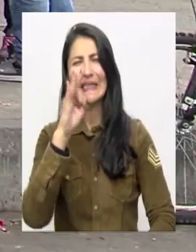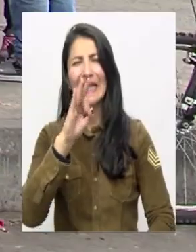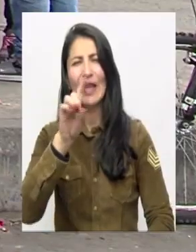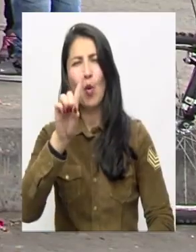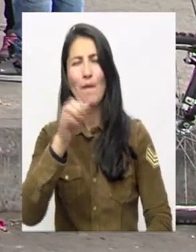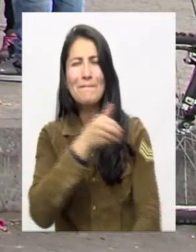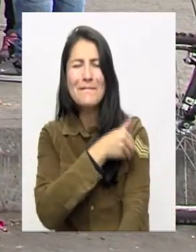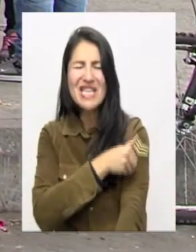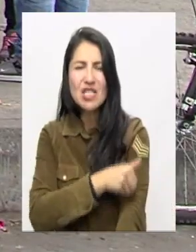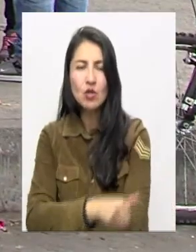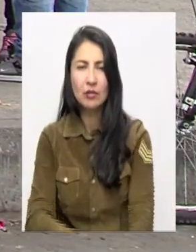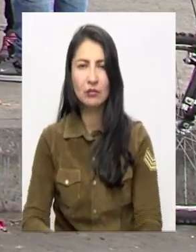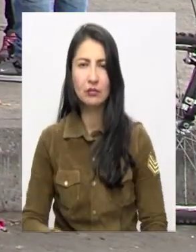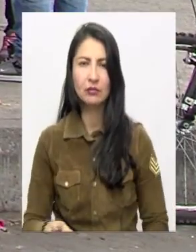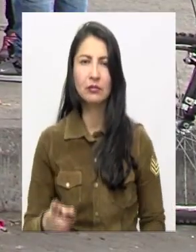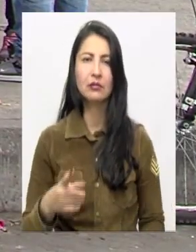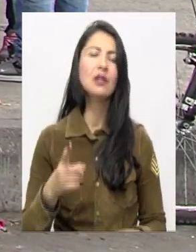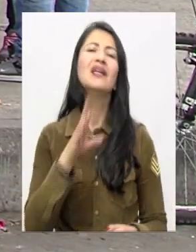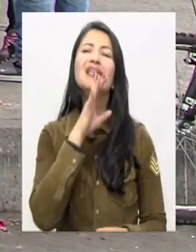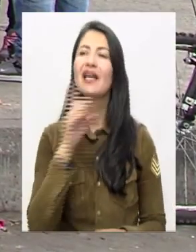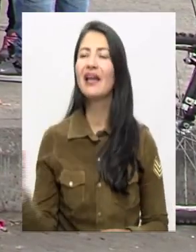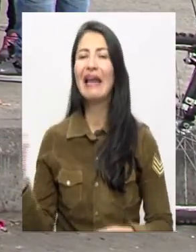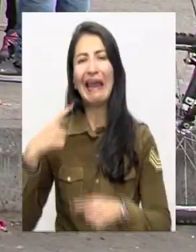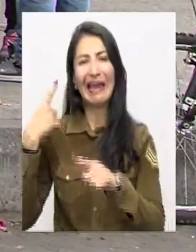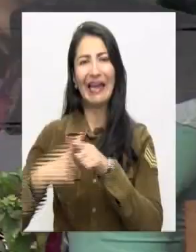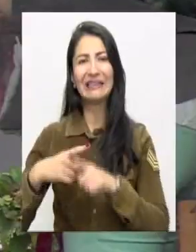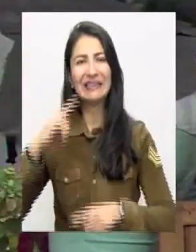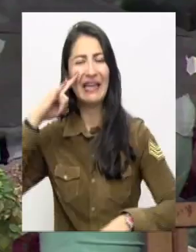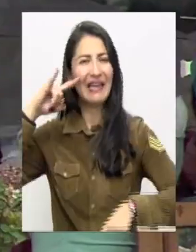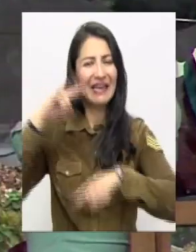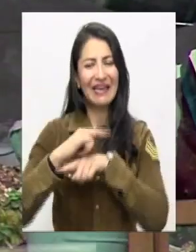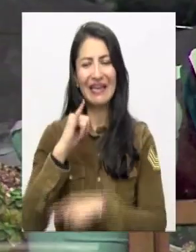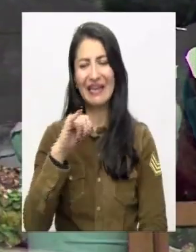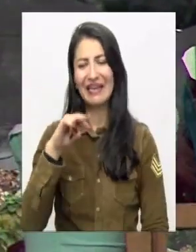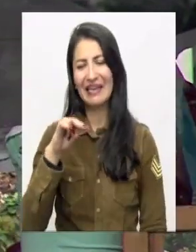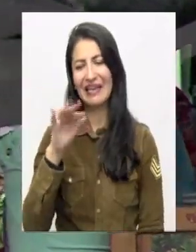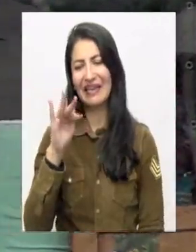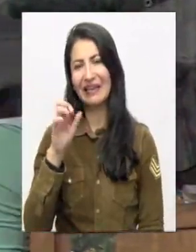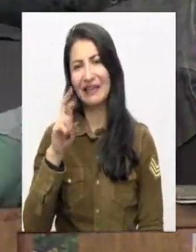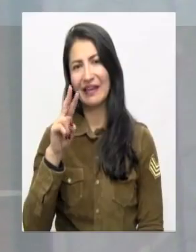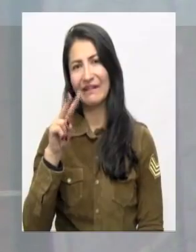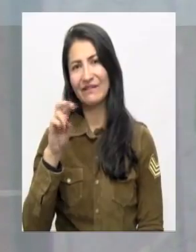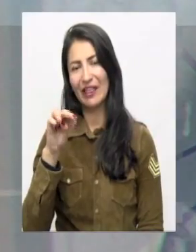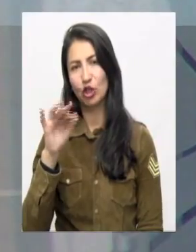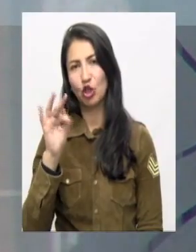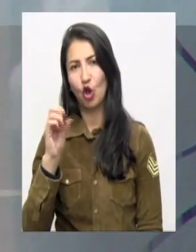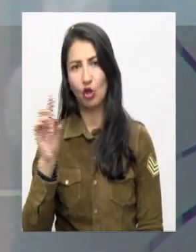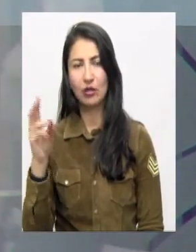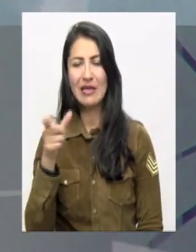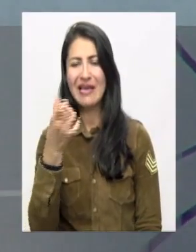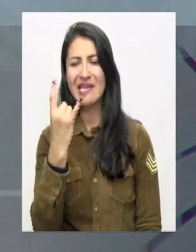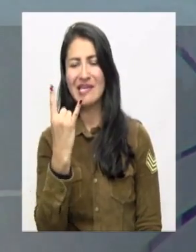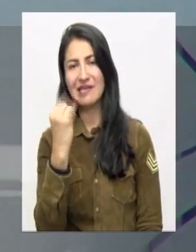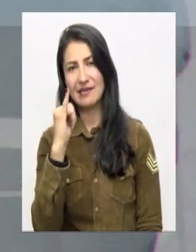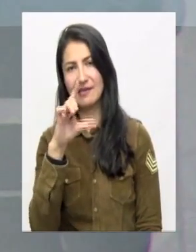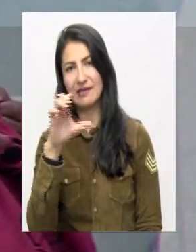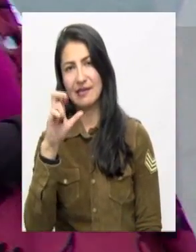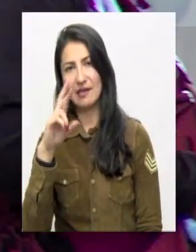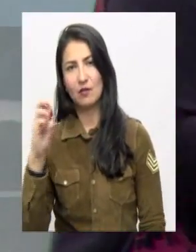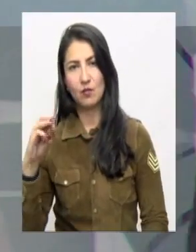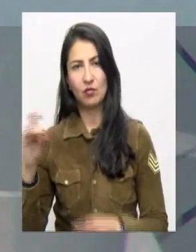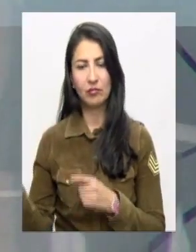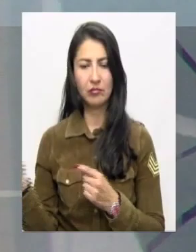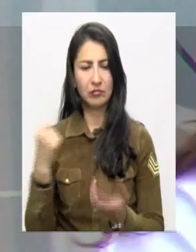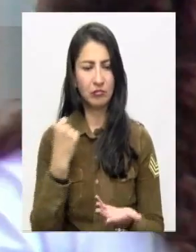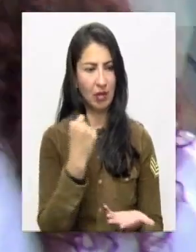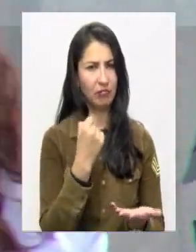pesos contra el exinterventor de la EPS Salud Coop, Guillermo Grosso Sandoval, por haber invertido en gastos de administración